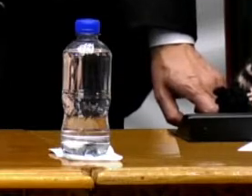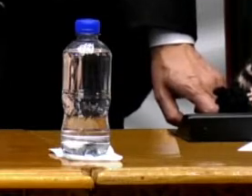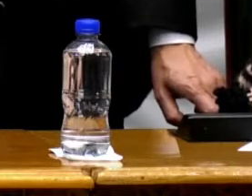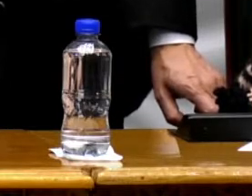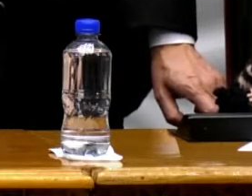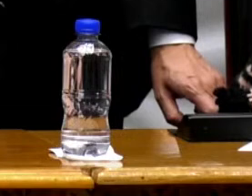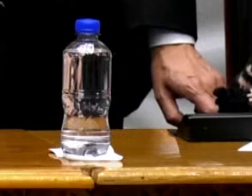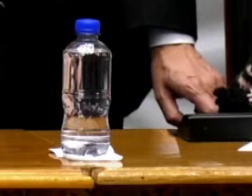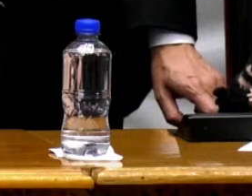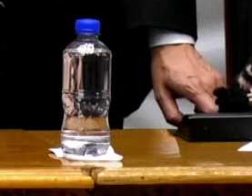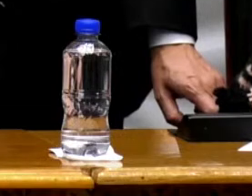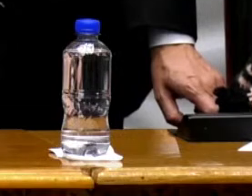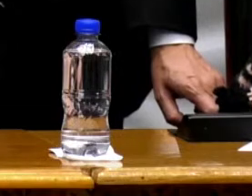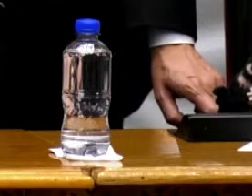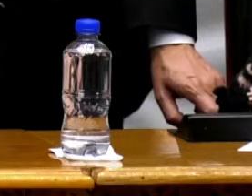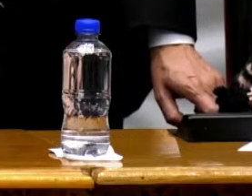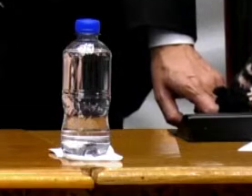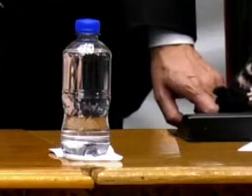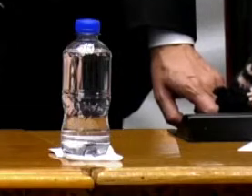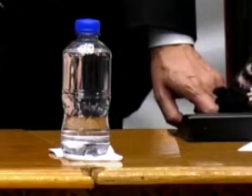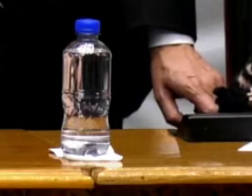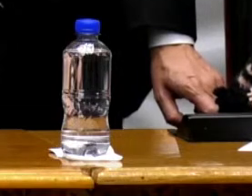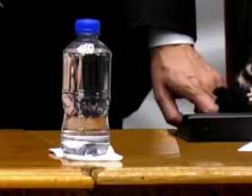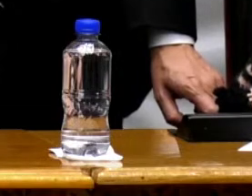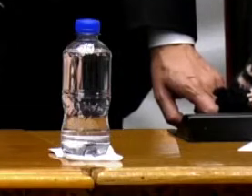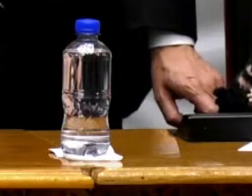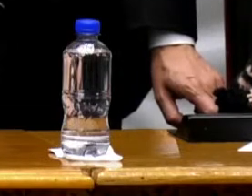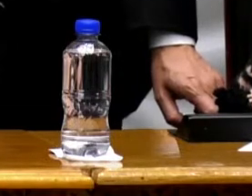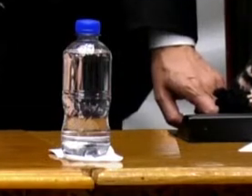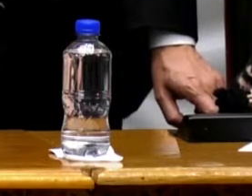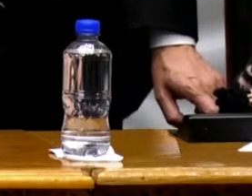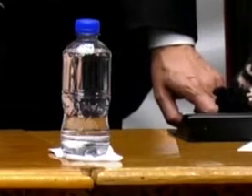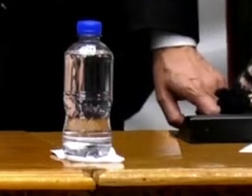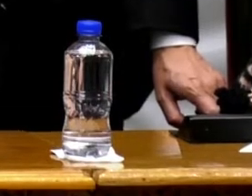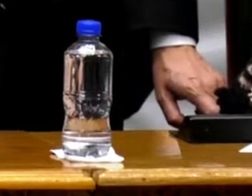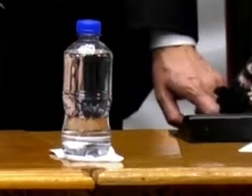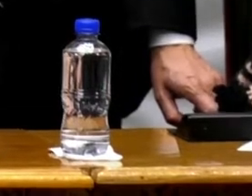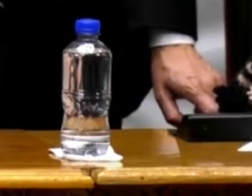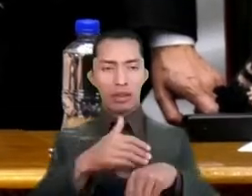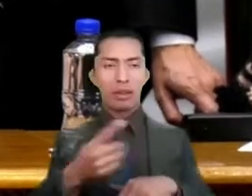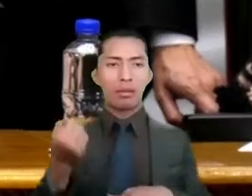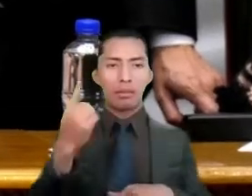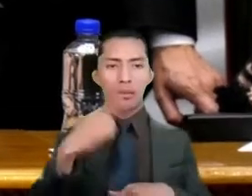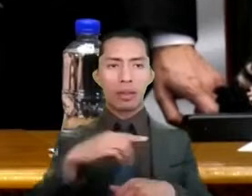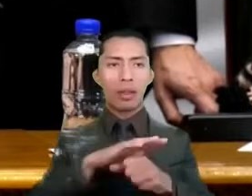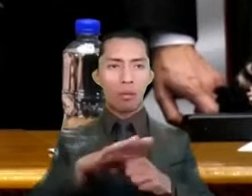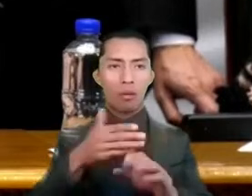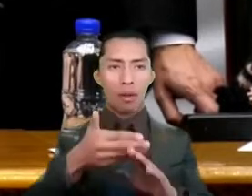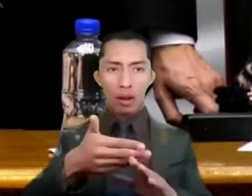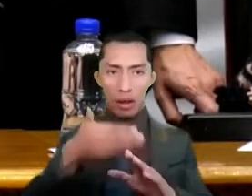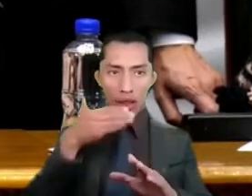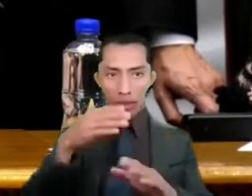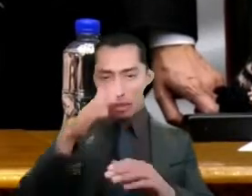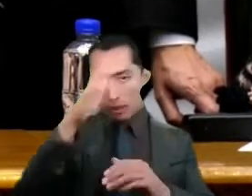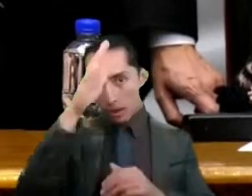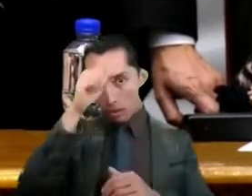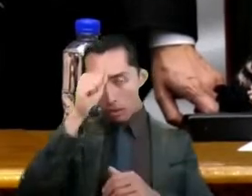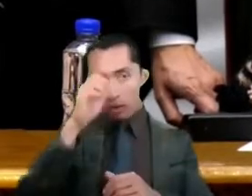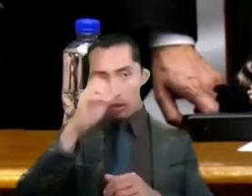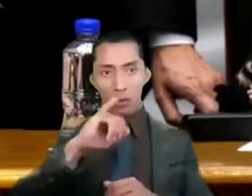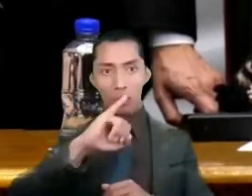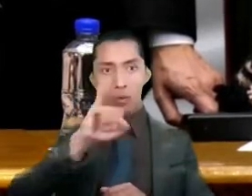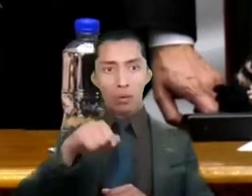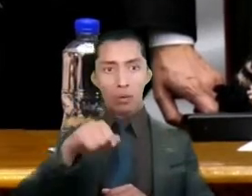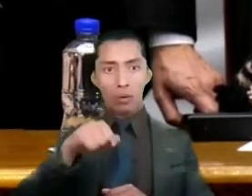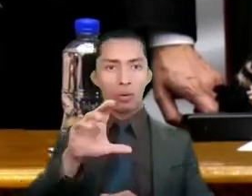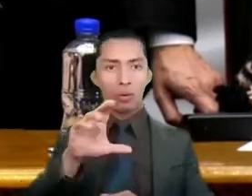especial en la cual nos sujetamos a lo establecido, al acuerdo que la Junta de Coordinación Política sometió a consideración